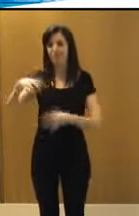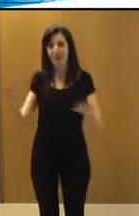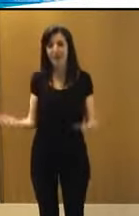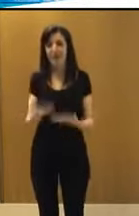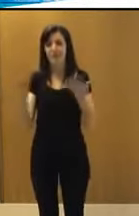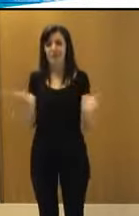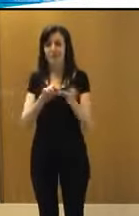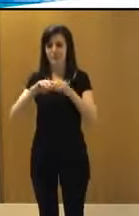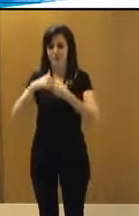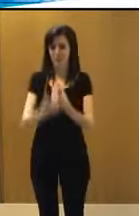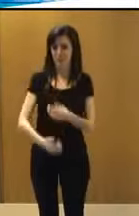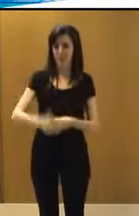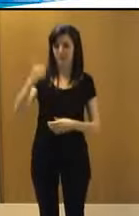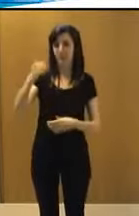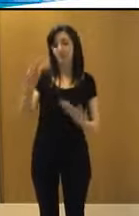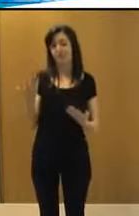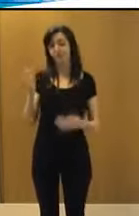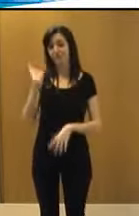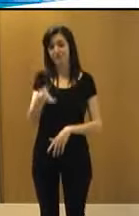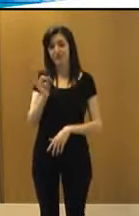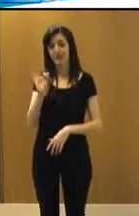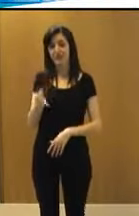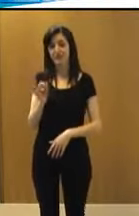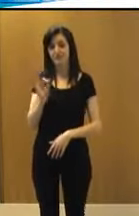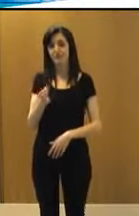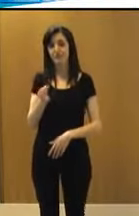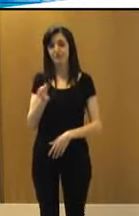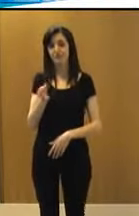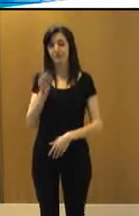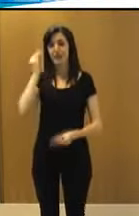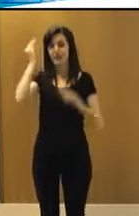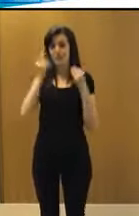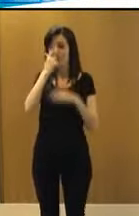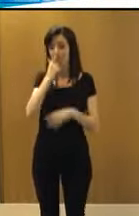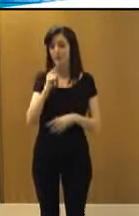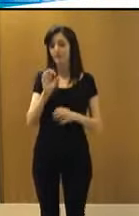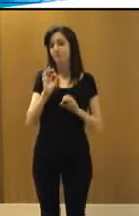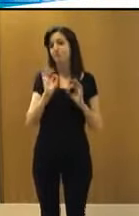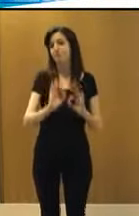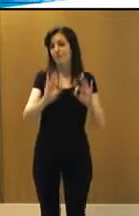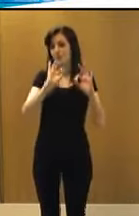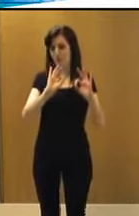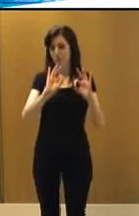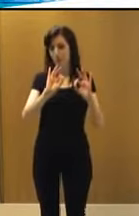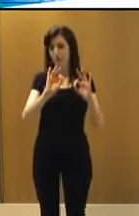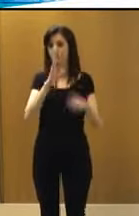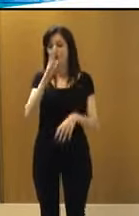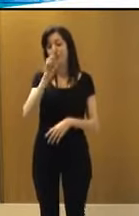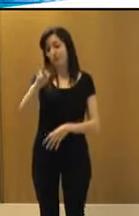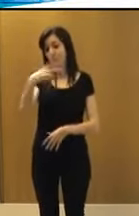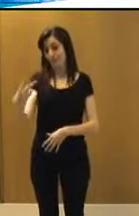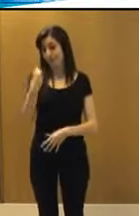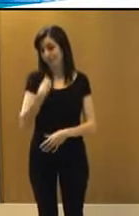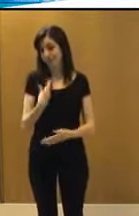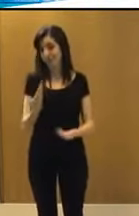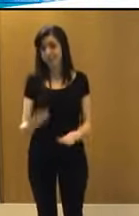que animen a una mayor participación. Pero efectivamente creemos que este perfil es específico, y por eso